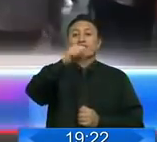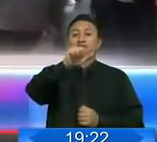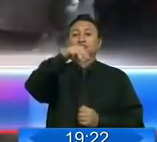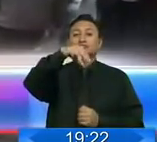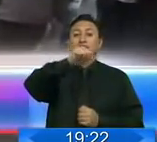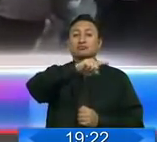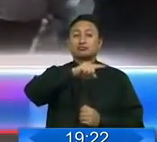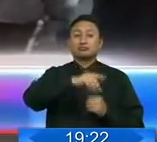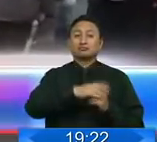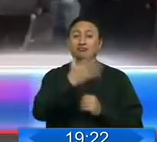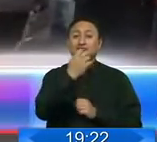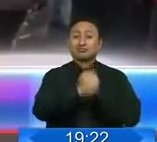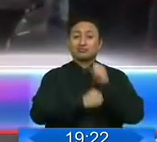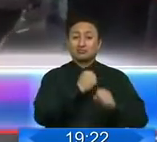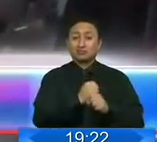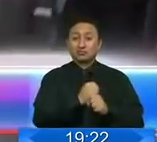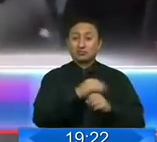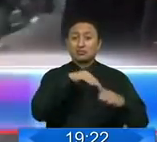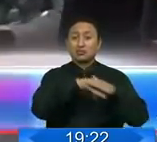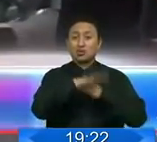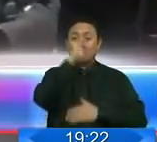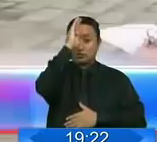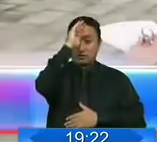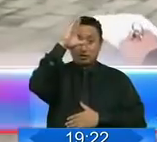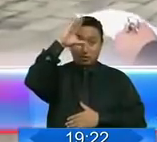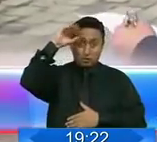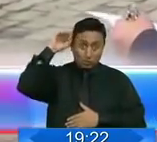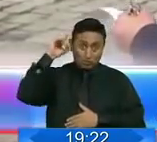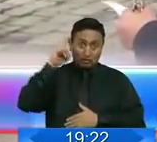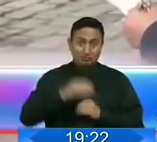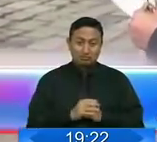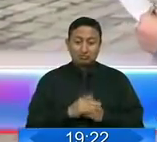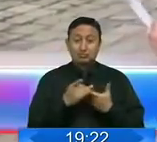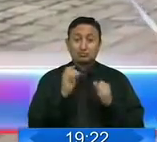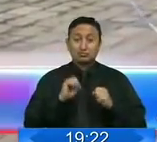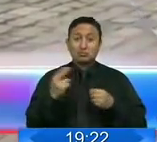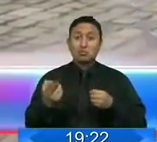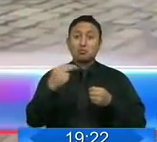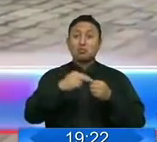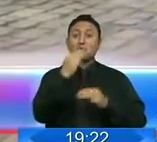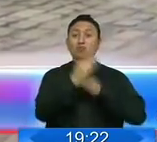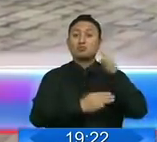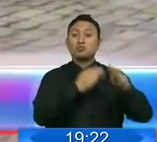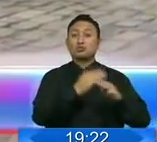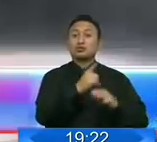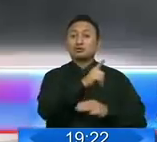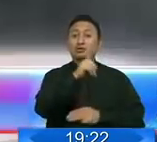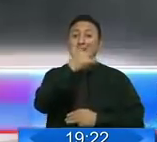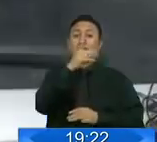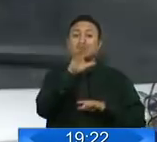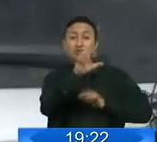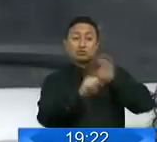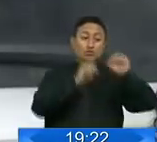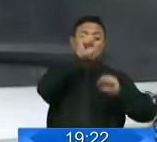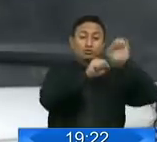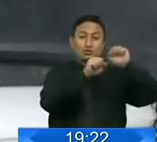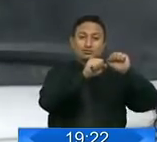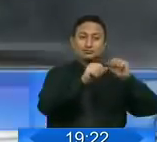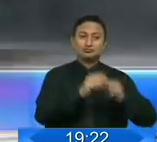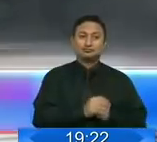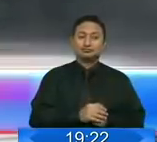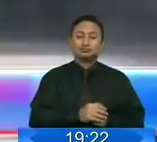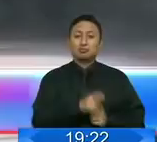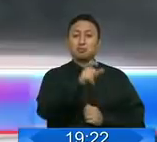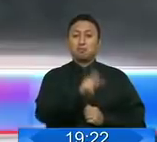herida en el Hospital General Docente de Riobamba. Ella aspiraba a participar en el Mundial de Escalada en Italia. Una persona es seleccionada del Ecuador,